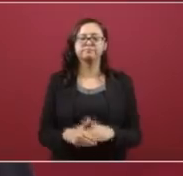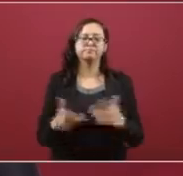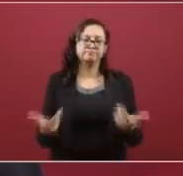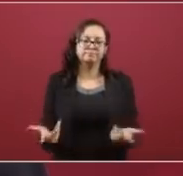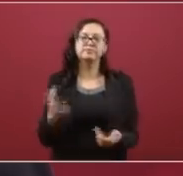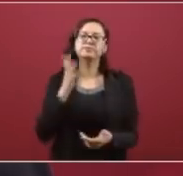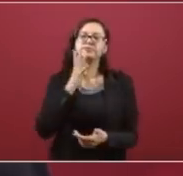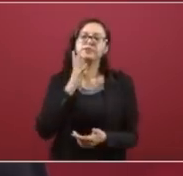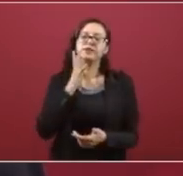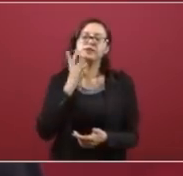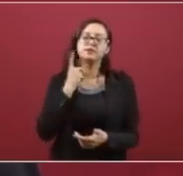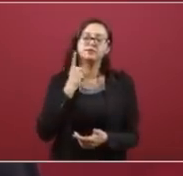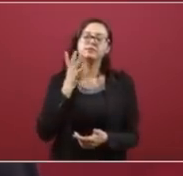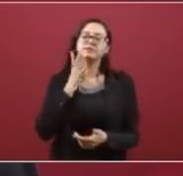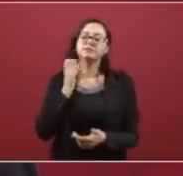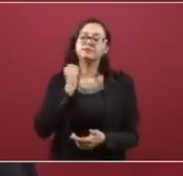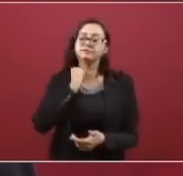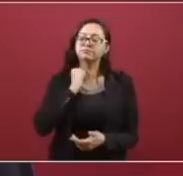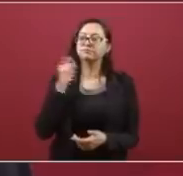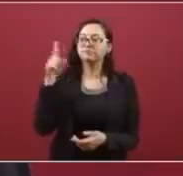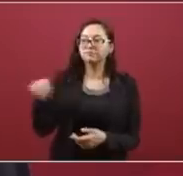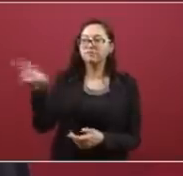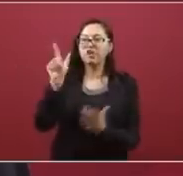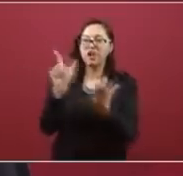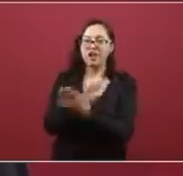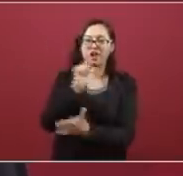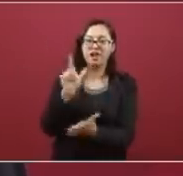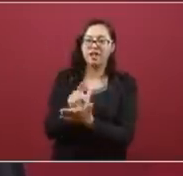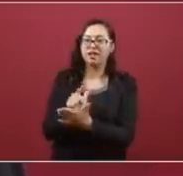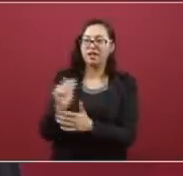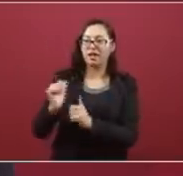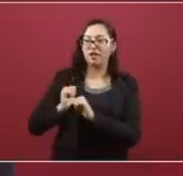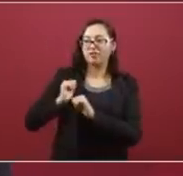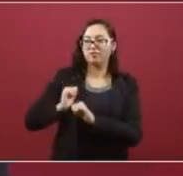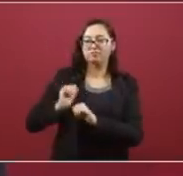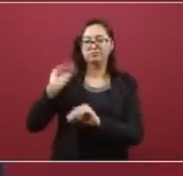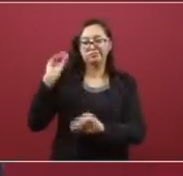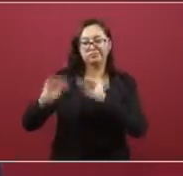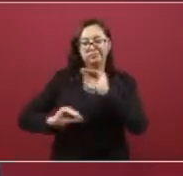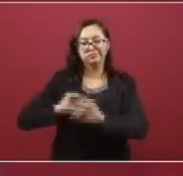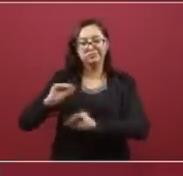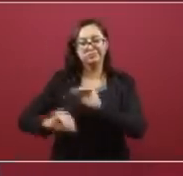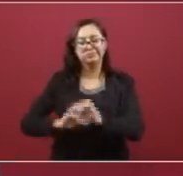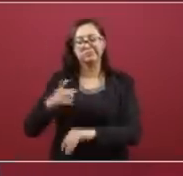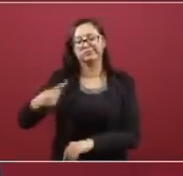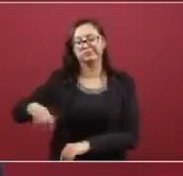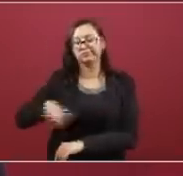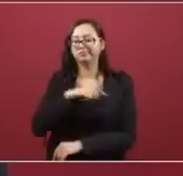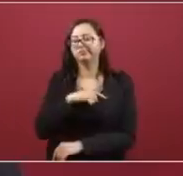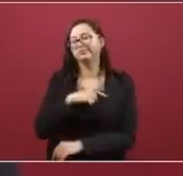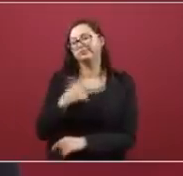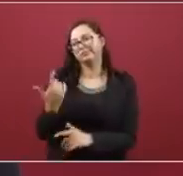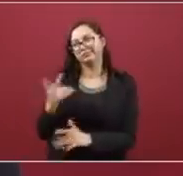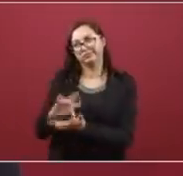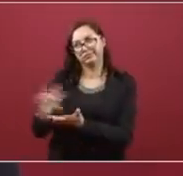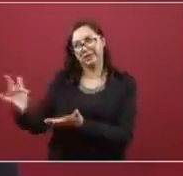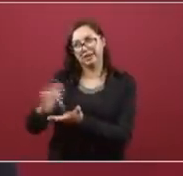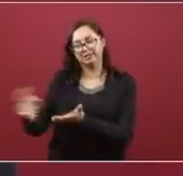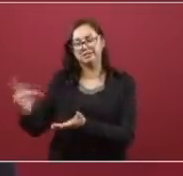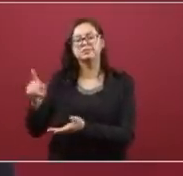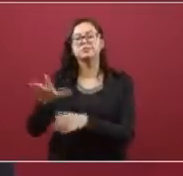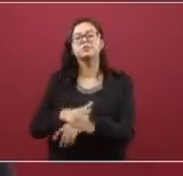legisladores, al poder legislativo, que nos apoyaron